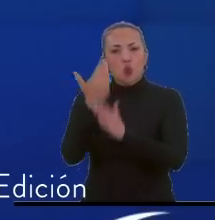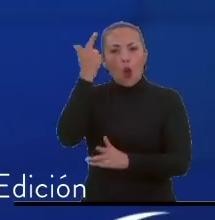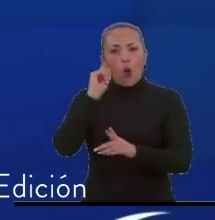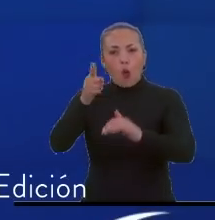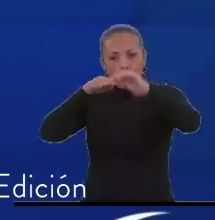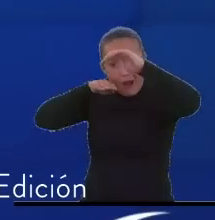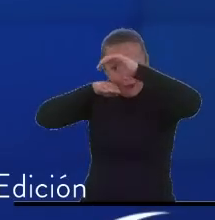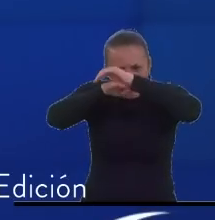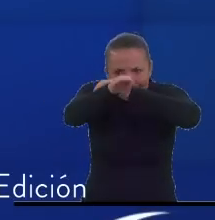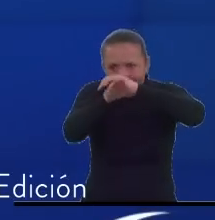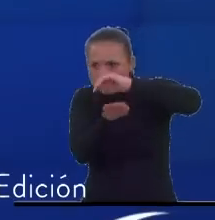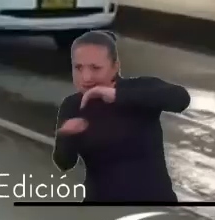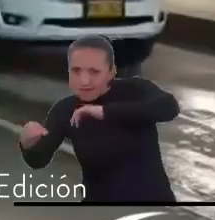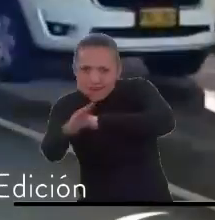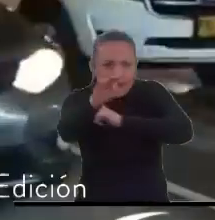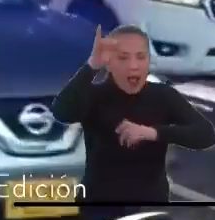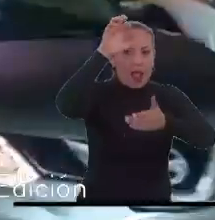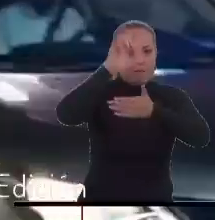y viaductos.